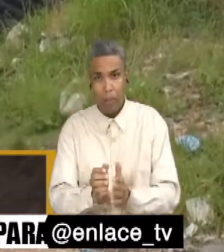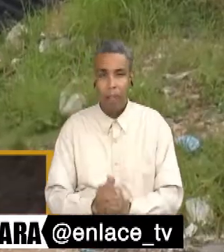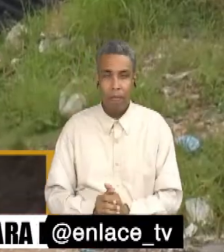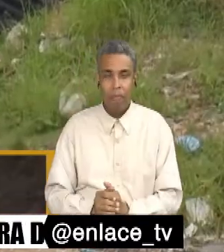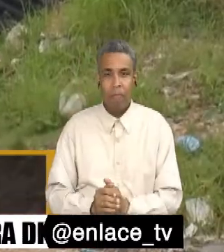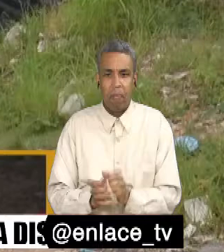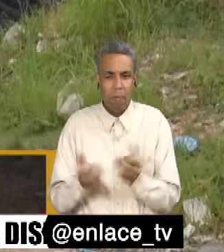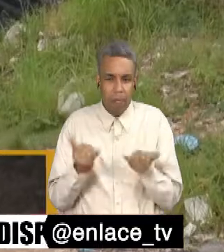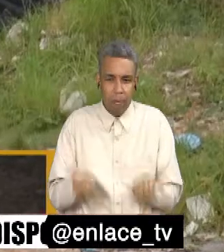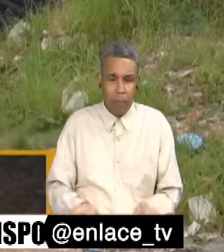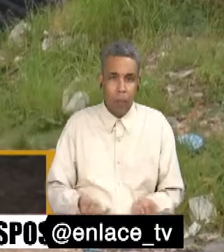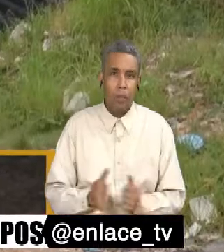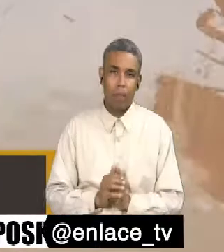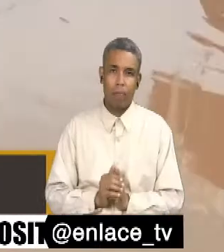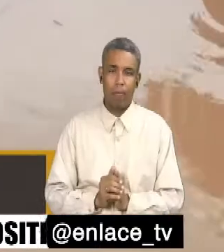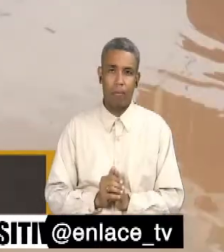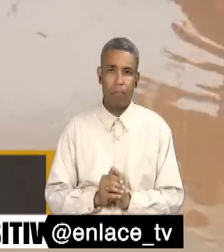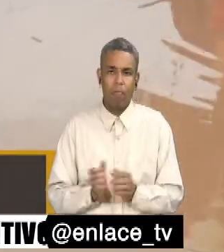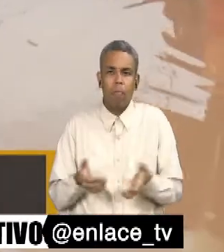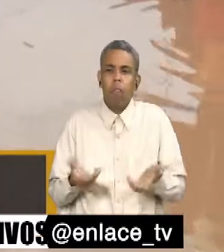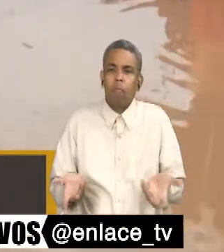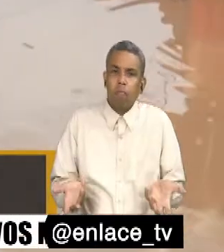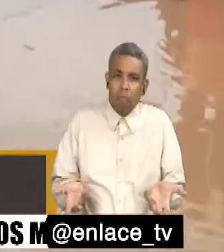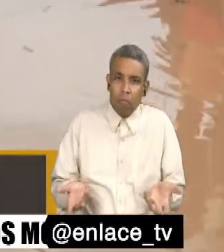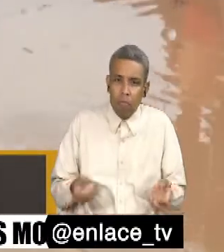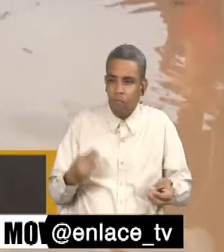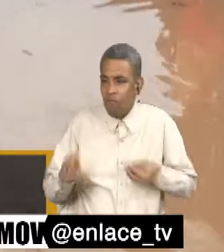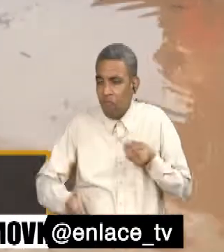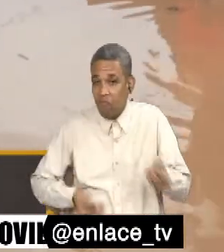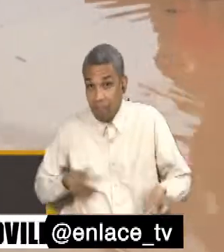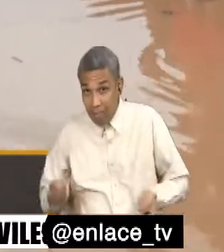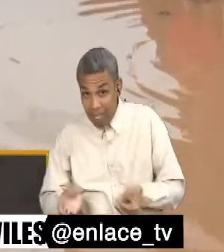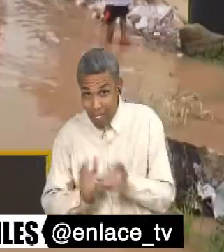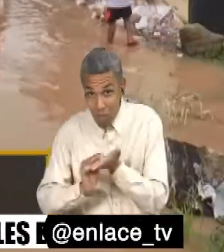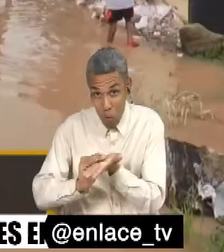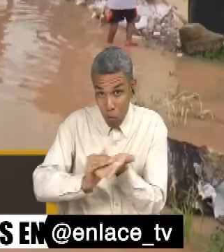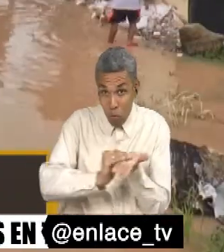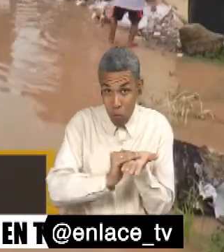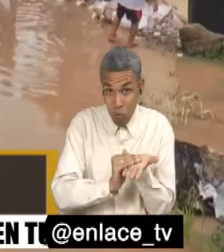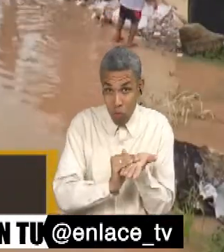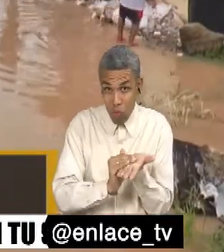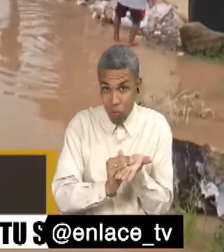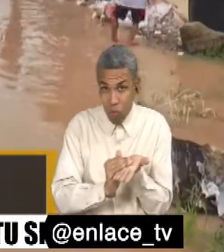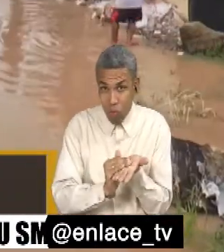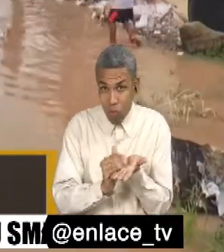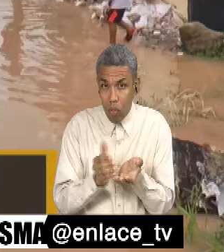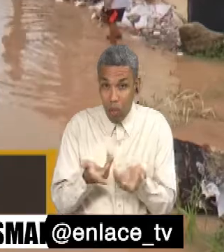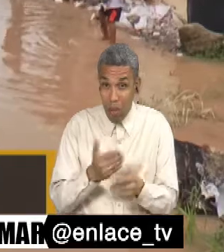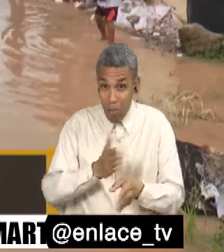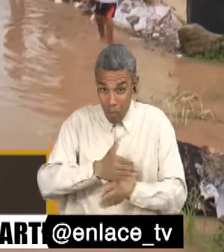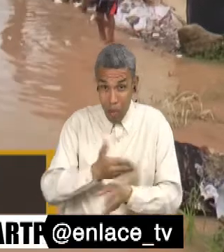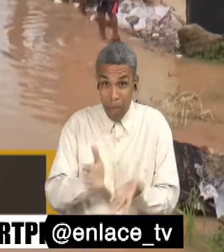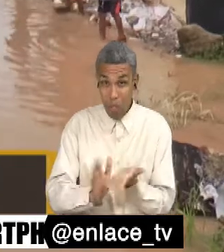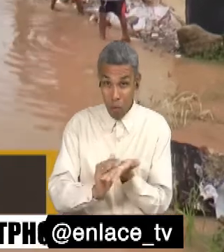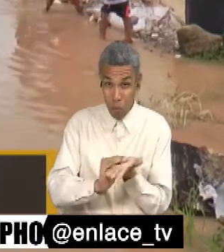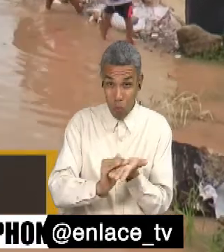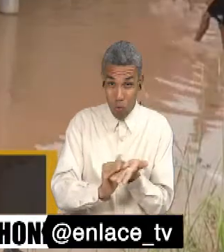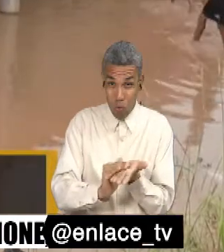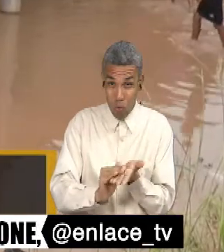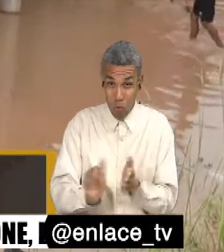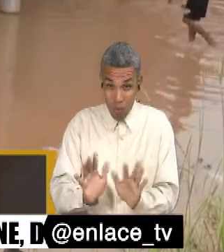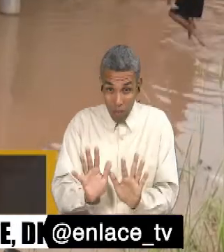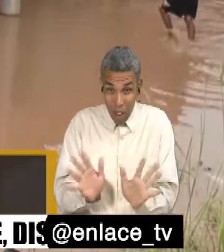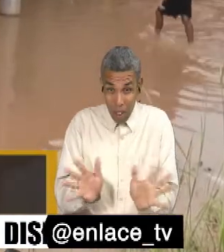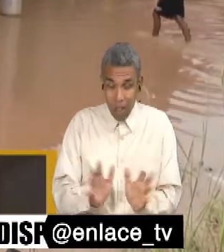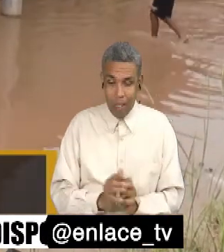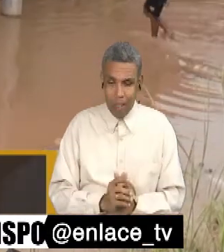Hasta el momento no hay acciones, no hay alternativas de posibles soluciones para esta problemática que está